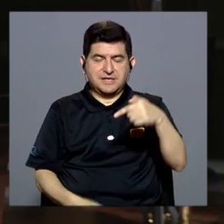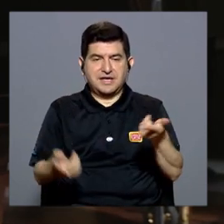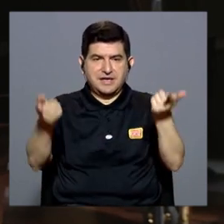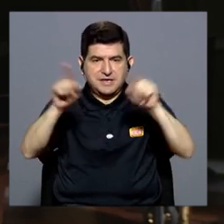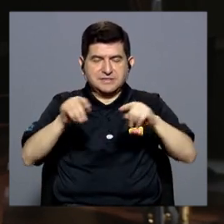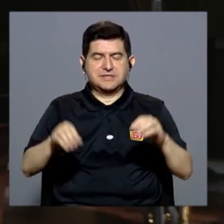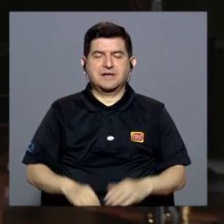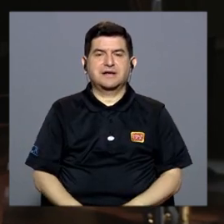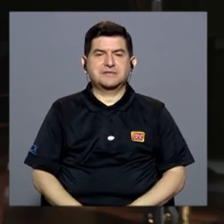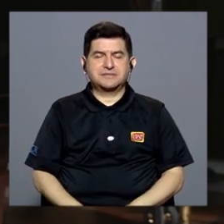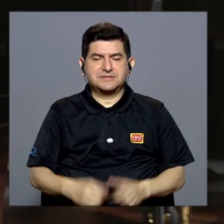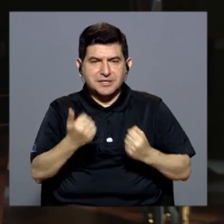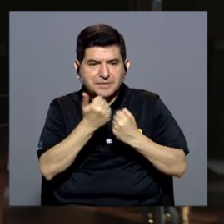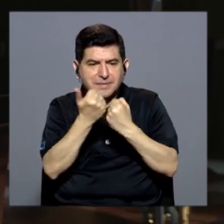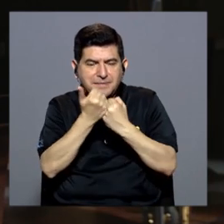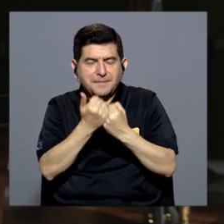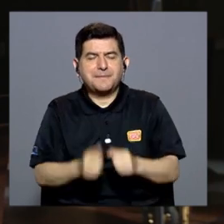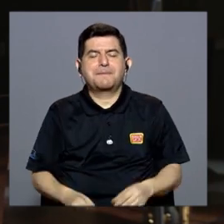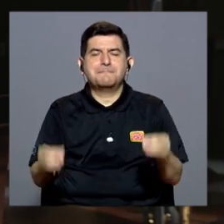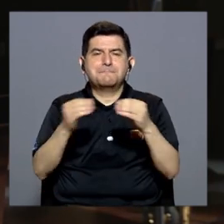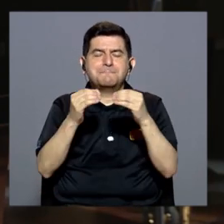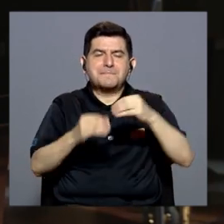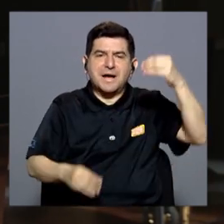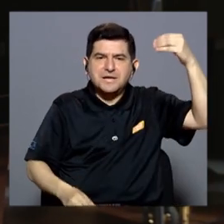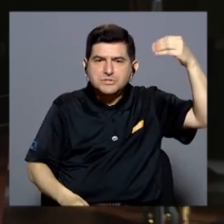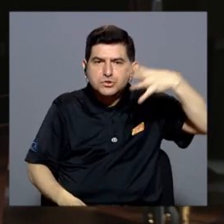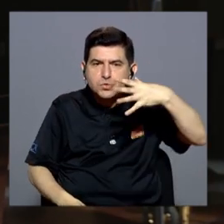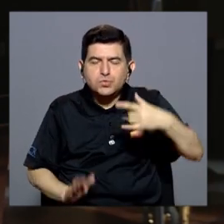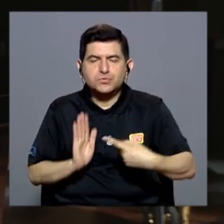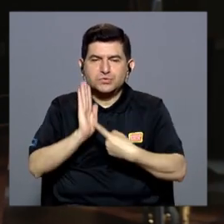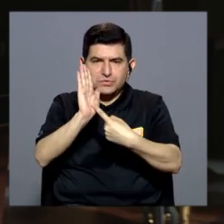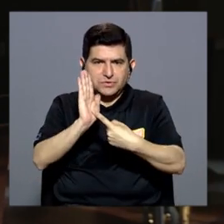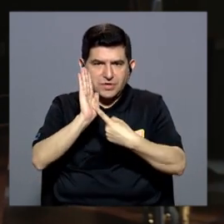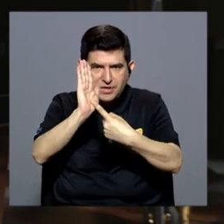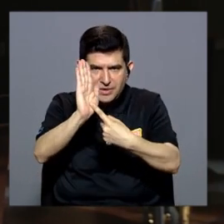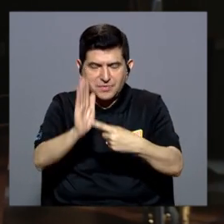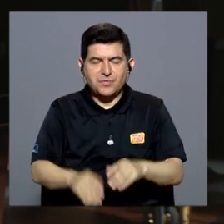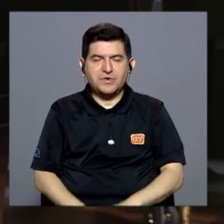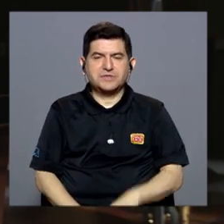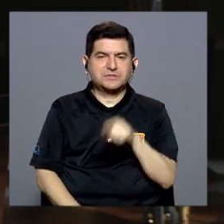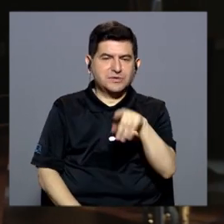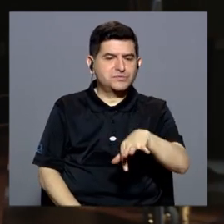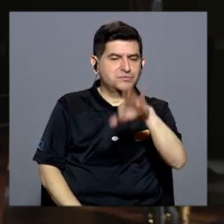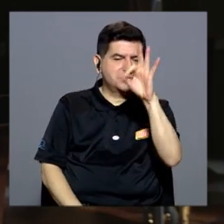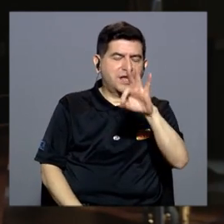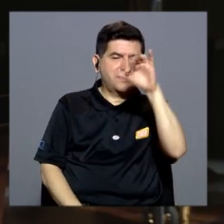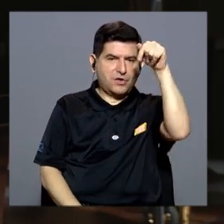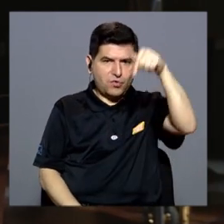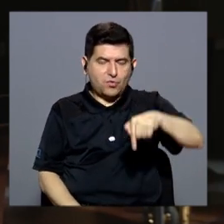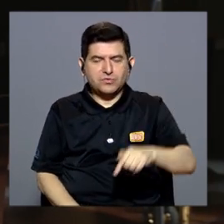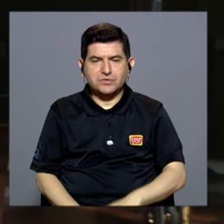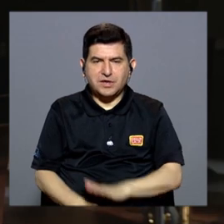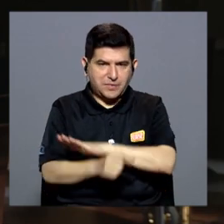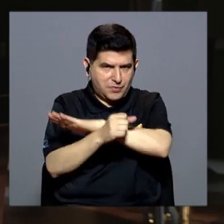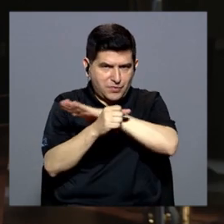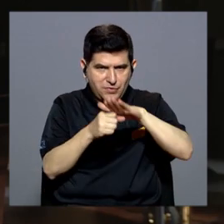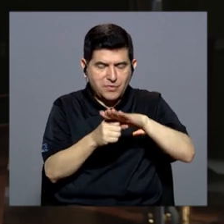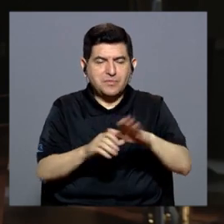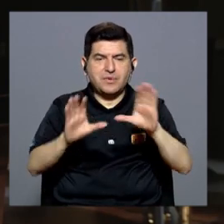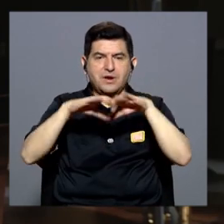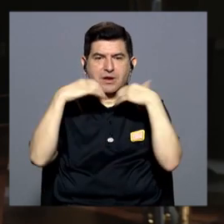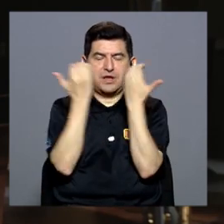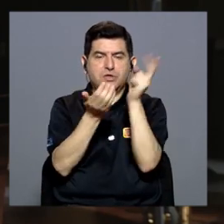nos auspicie más luz y que respalda y que va usted a encontrar hoy en pleno a un